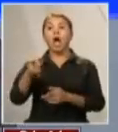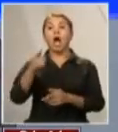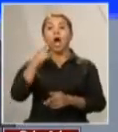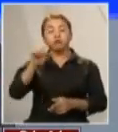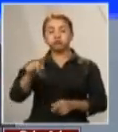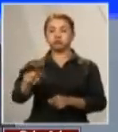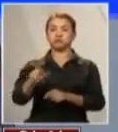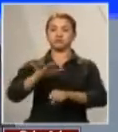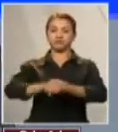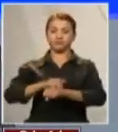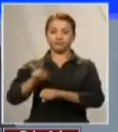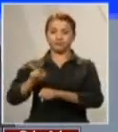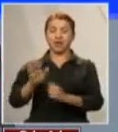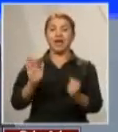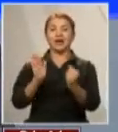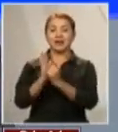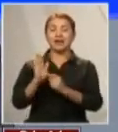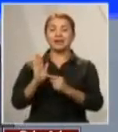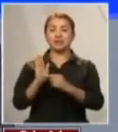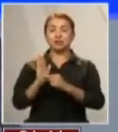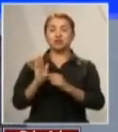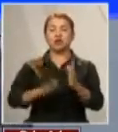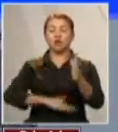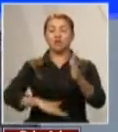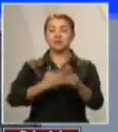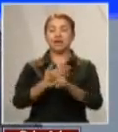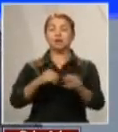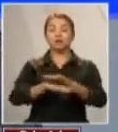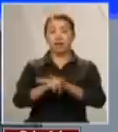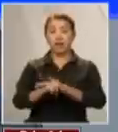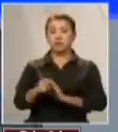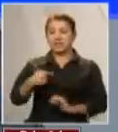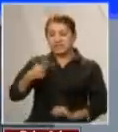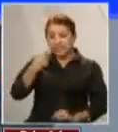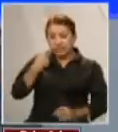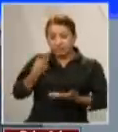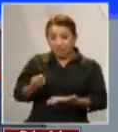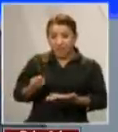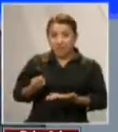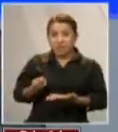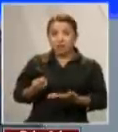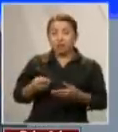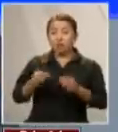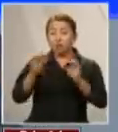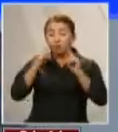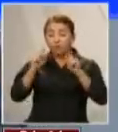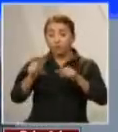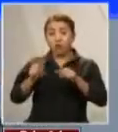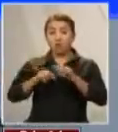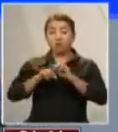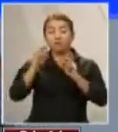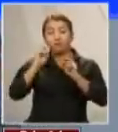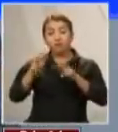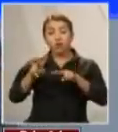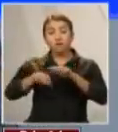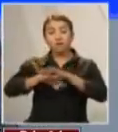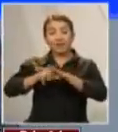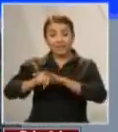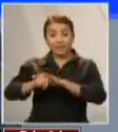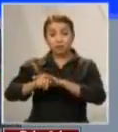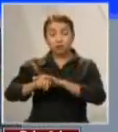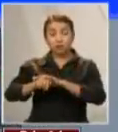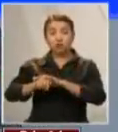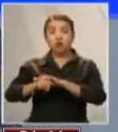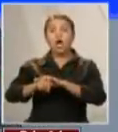decir, se pone en el artículo se pone en la base de que hay un delito flagrante, se acaba de cometer un delito, se está cometiendo un delito,